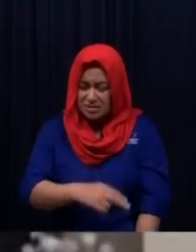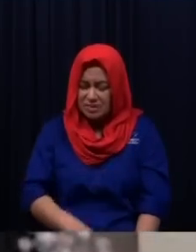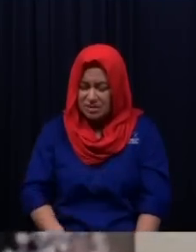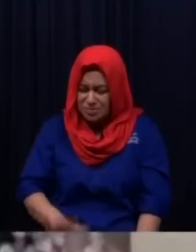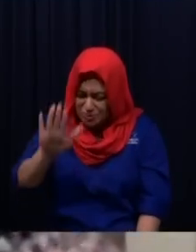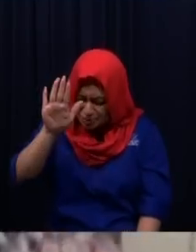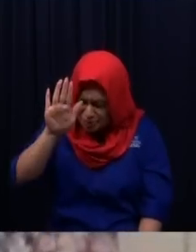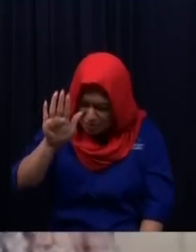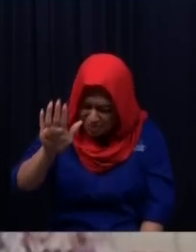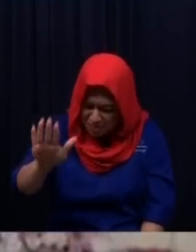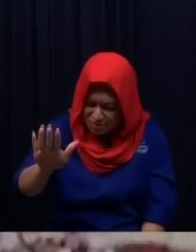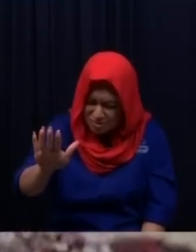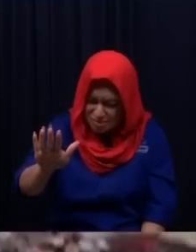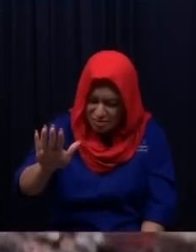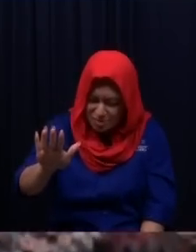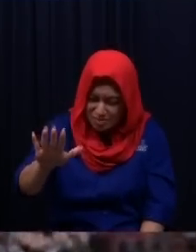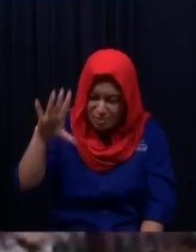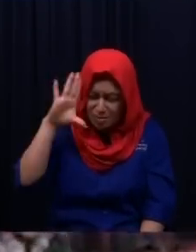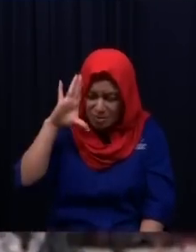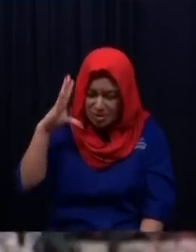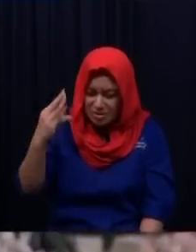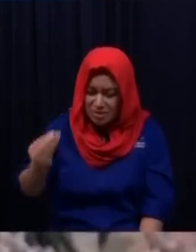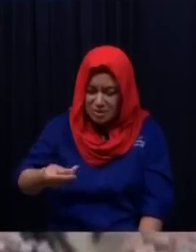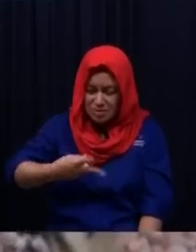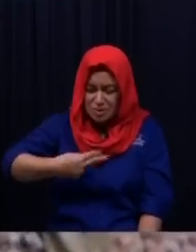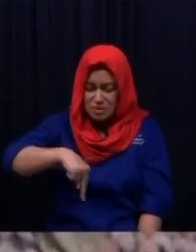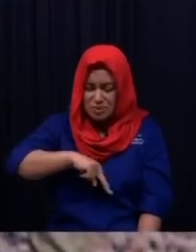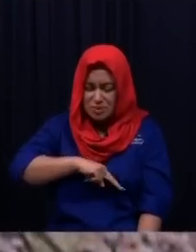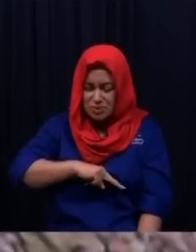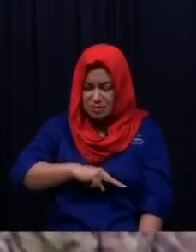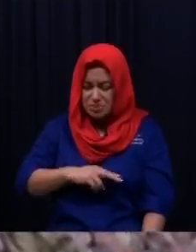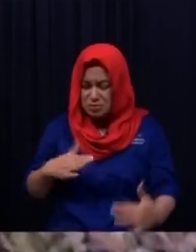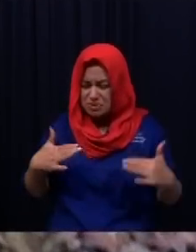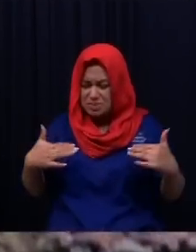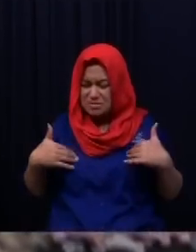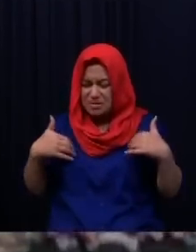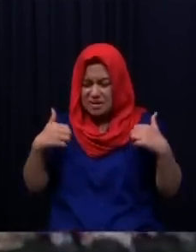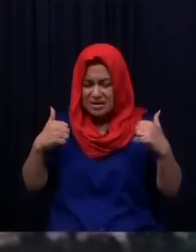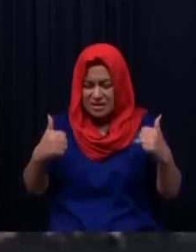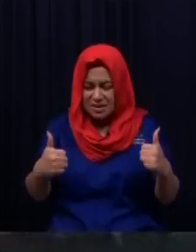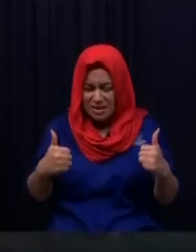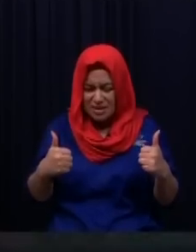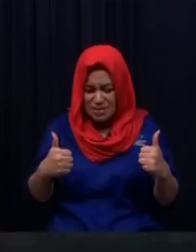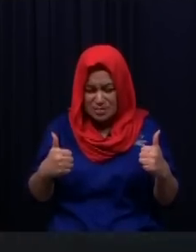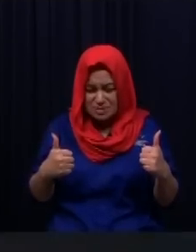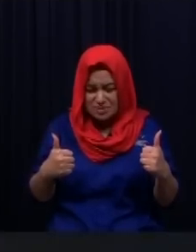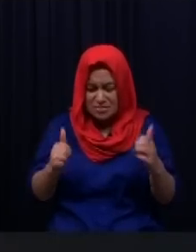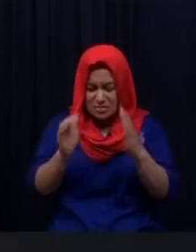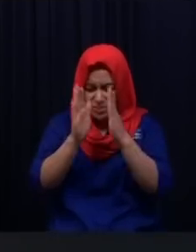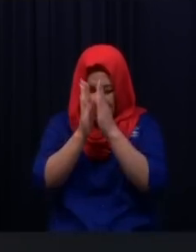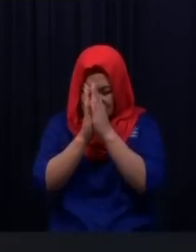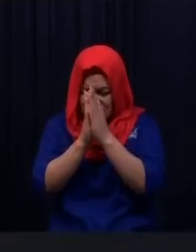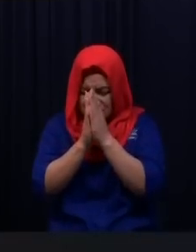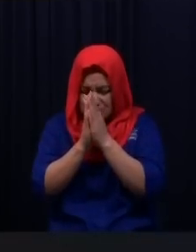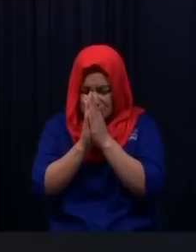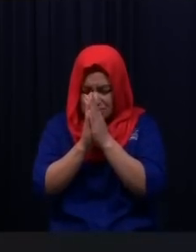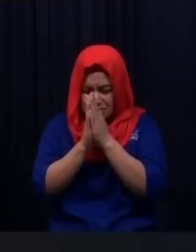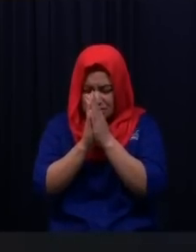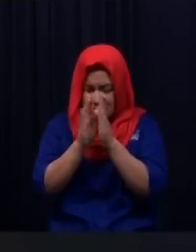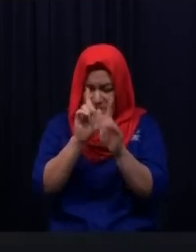tus llagas hemos sido curados, dice tu palabra. Te pedimos por los hermanos que están pasando situaciones